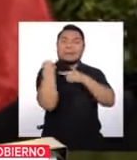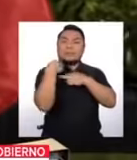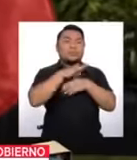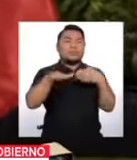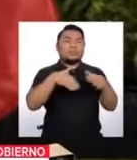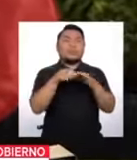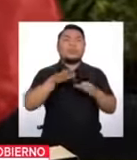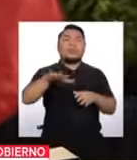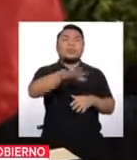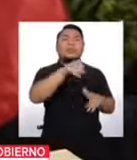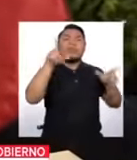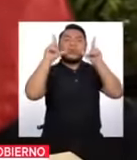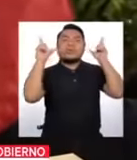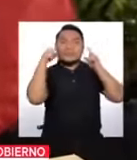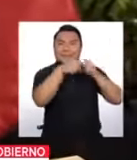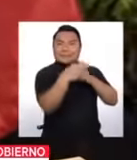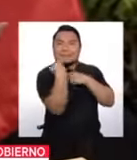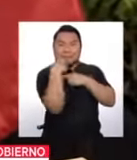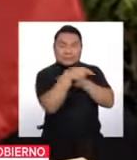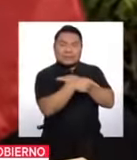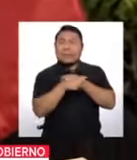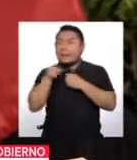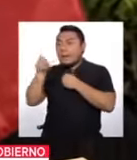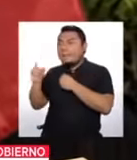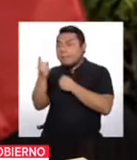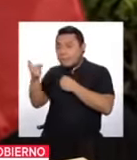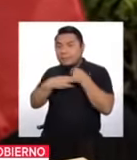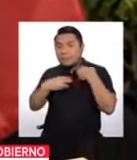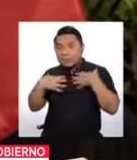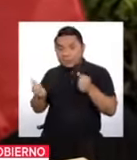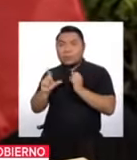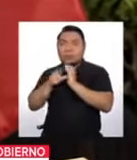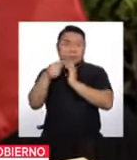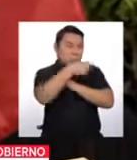región Loreto, ¿no? Para que pueda verlo. Pero, por favor, ministro de Salud.